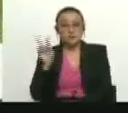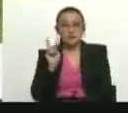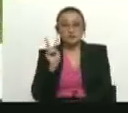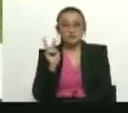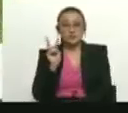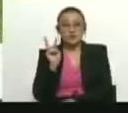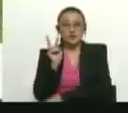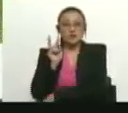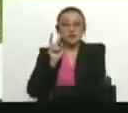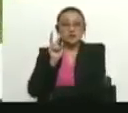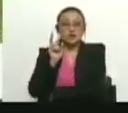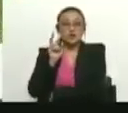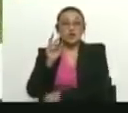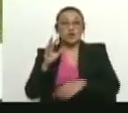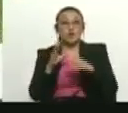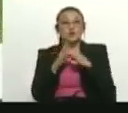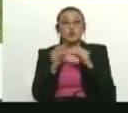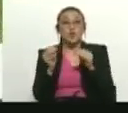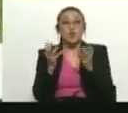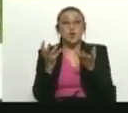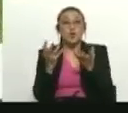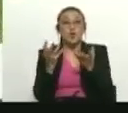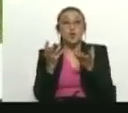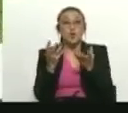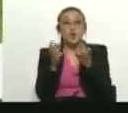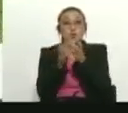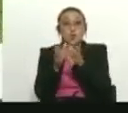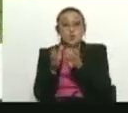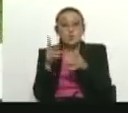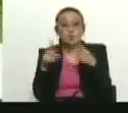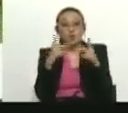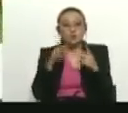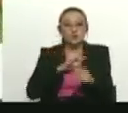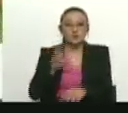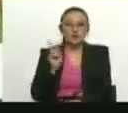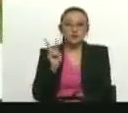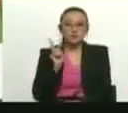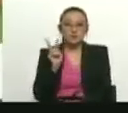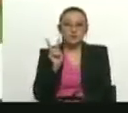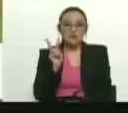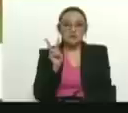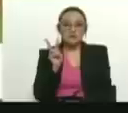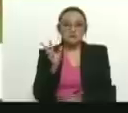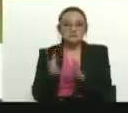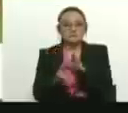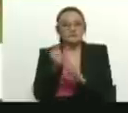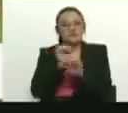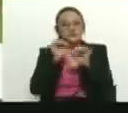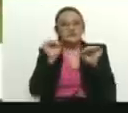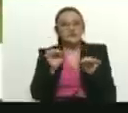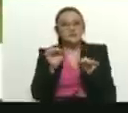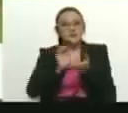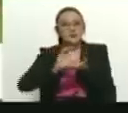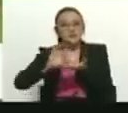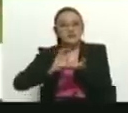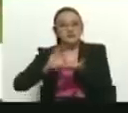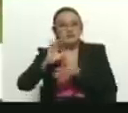todos los sectores estratégicos productivos del país. Al país se le sacó del sistema financiero